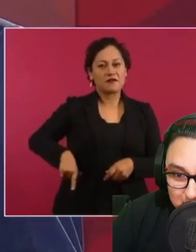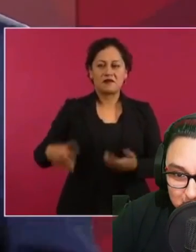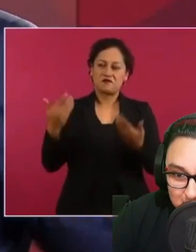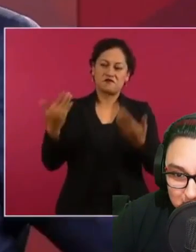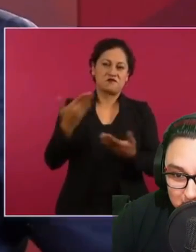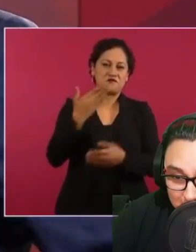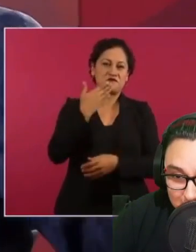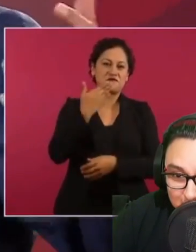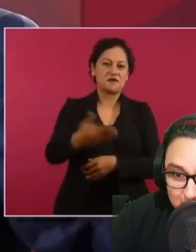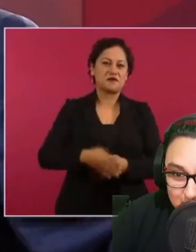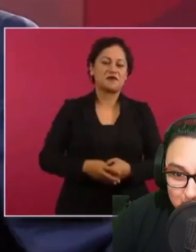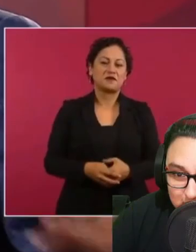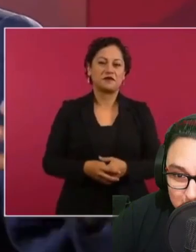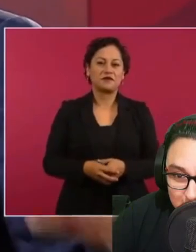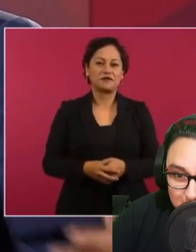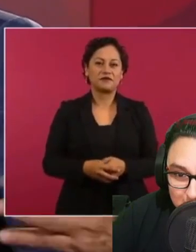porque